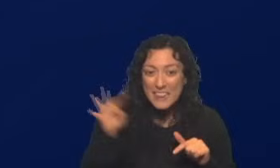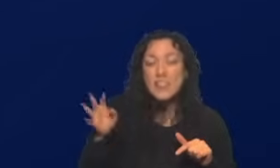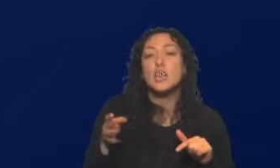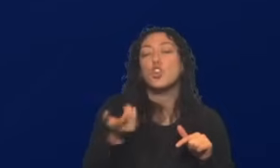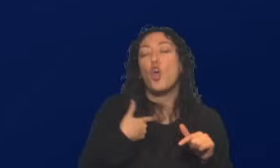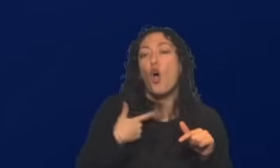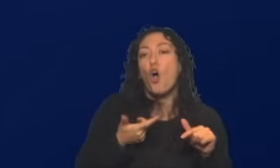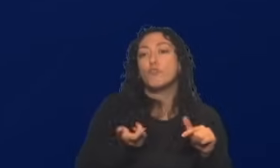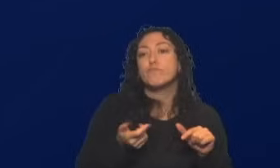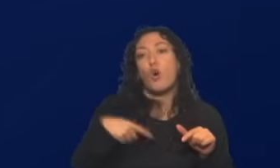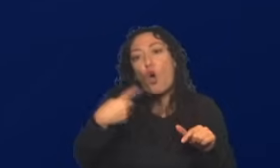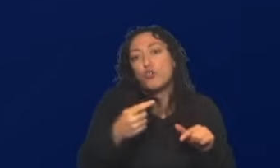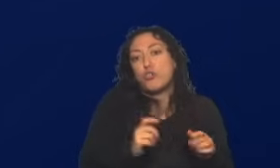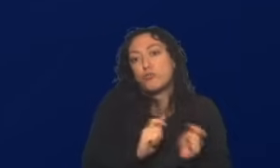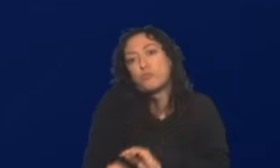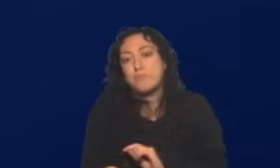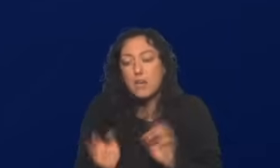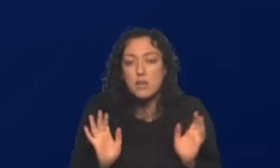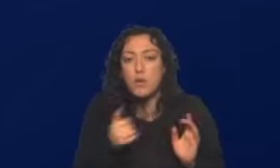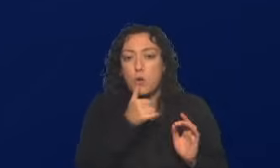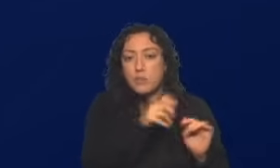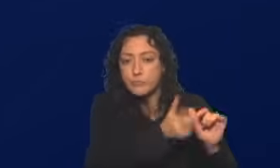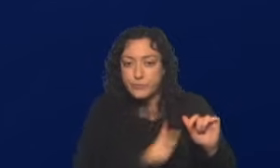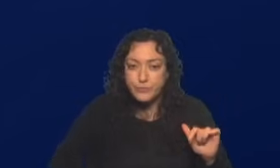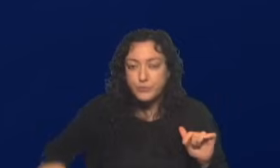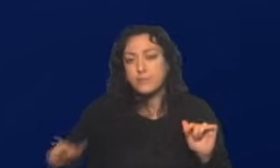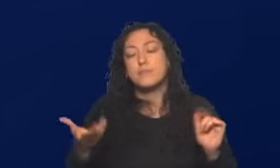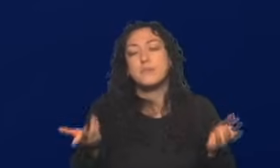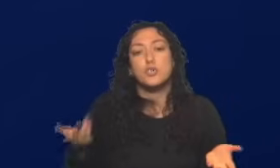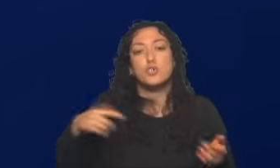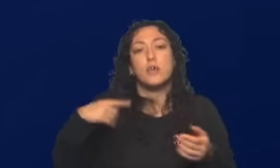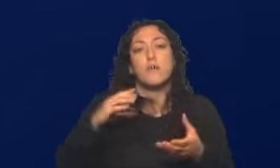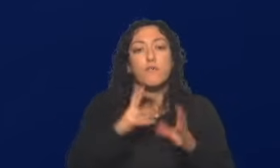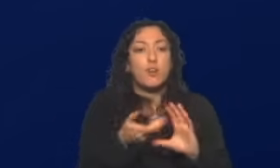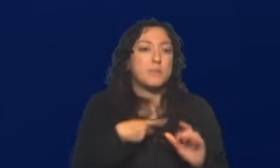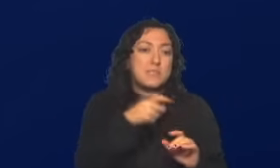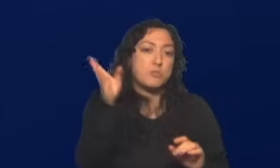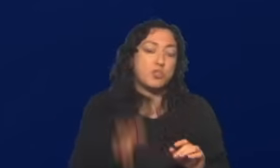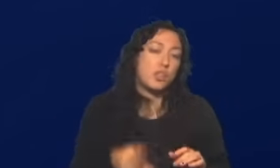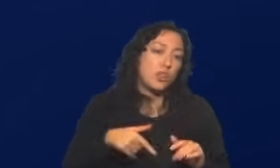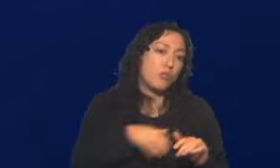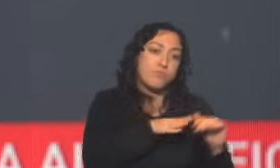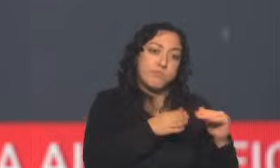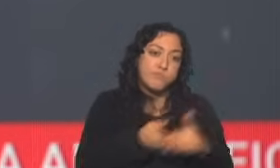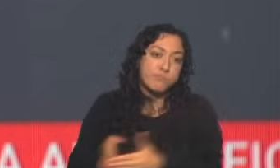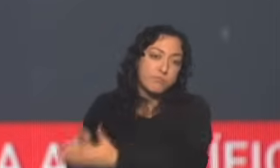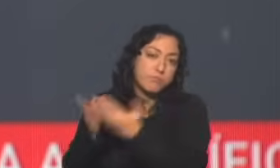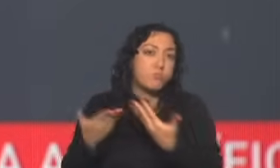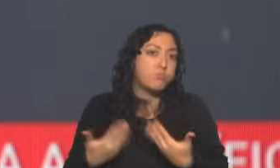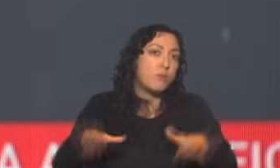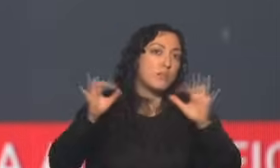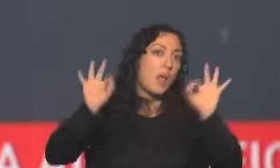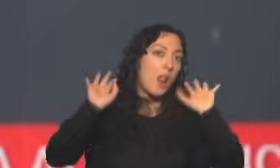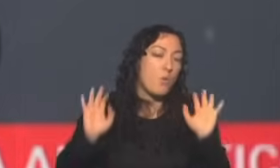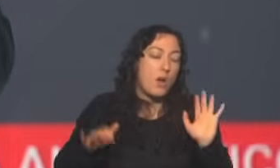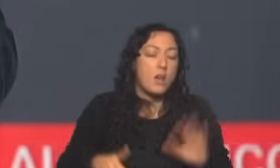para alimentar con esas aguas y que el canal se pueda utilizar 100%. Bueno, principal o algunos de